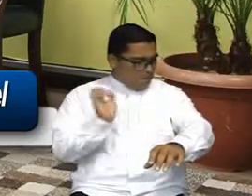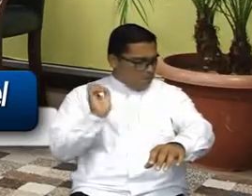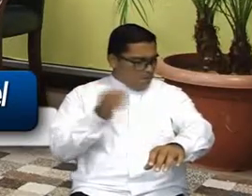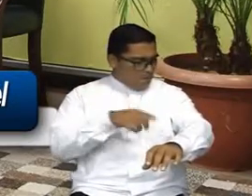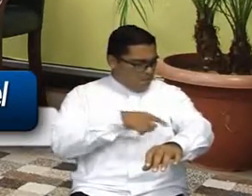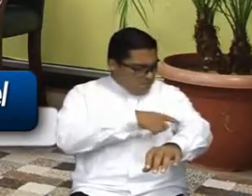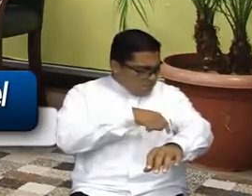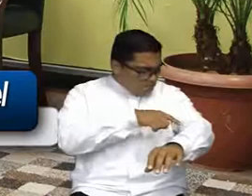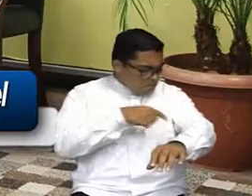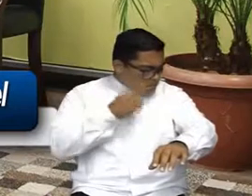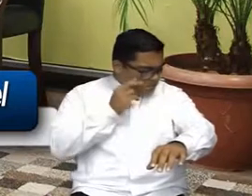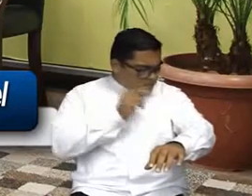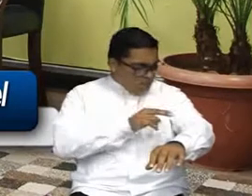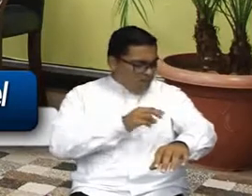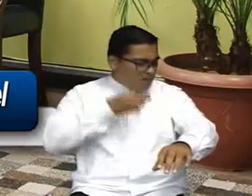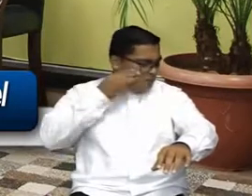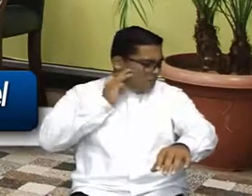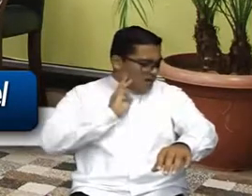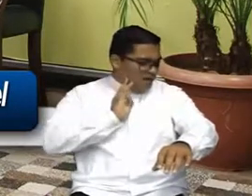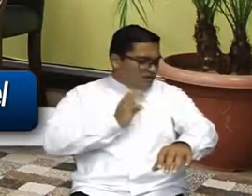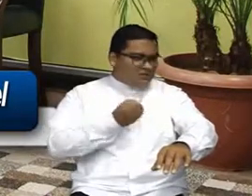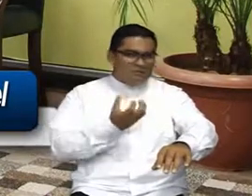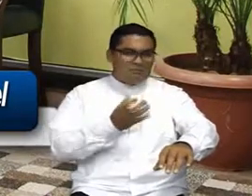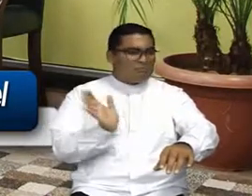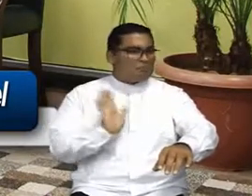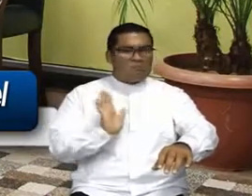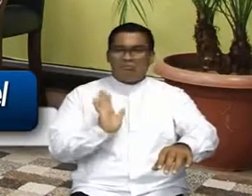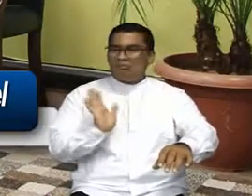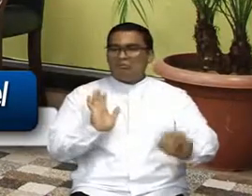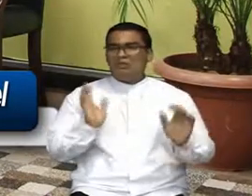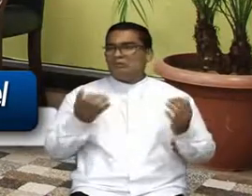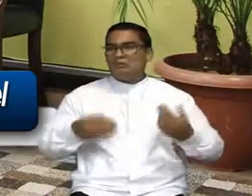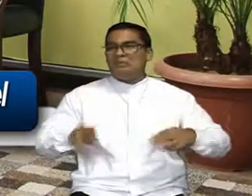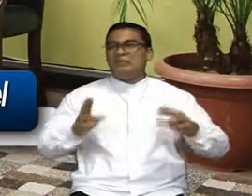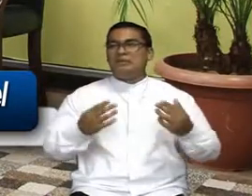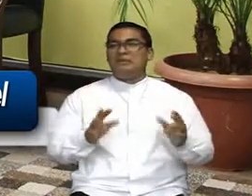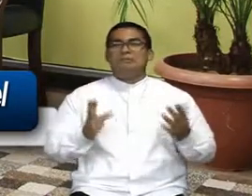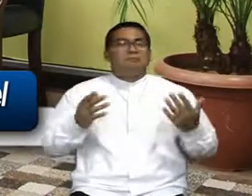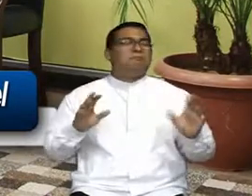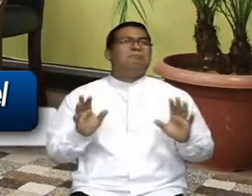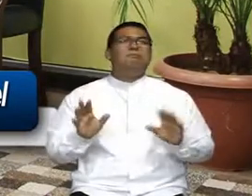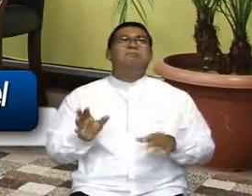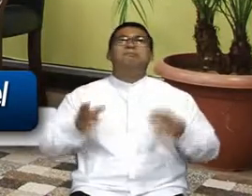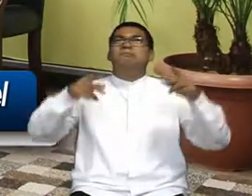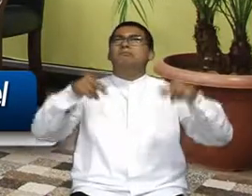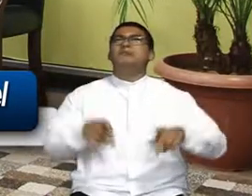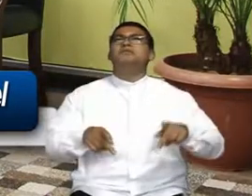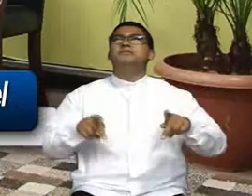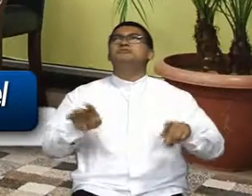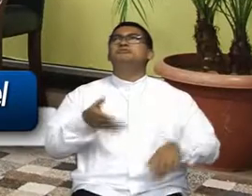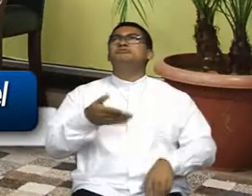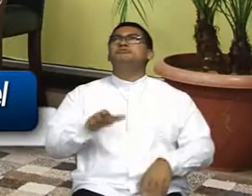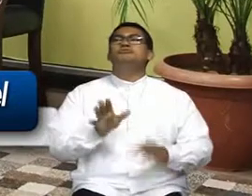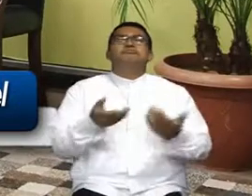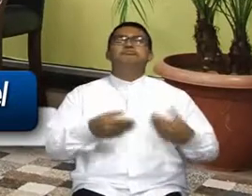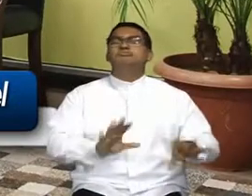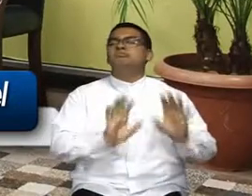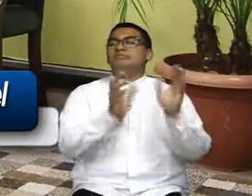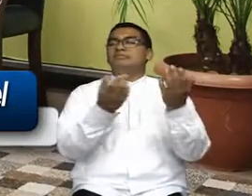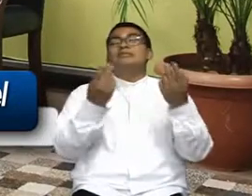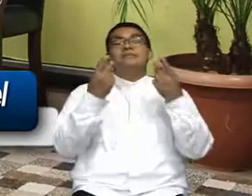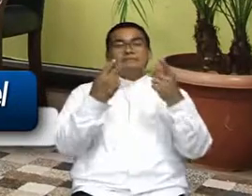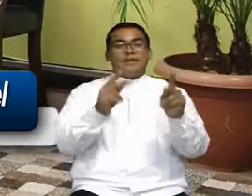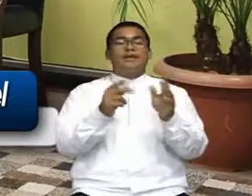no causa dolor, ardor, entonces popularmente nos fresqueamos, como dice el dominicanoense. Así es, no, pero el mensaje